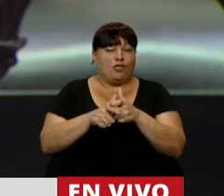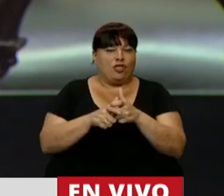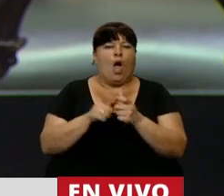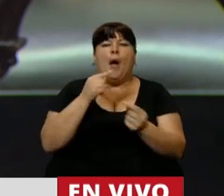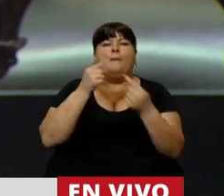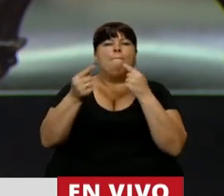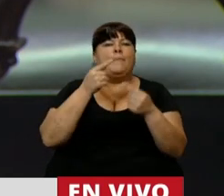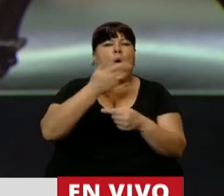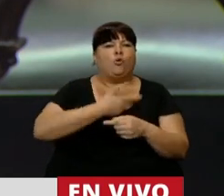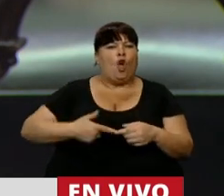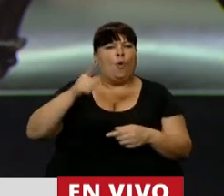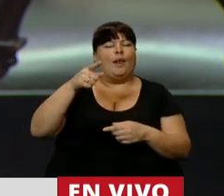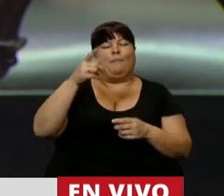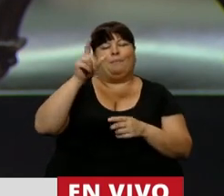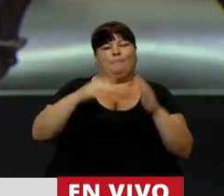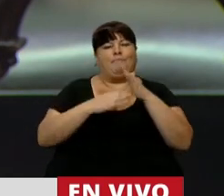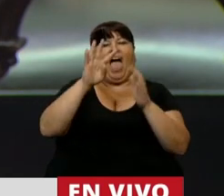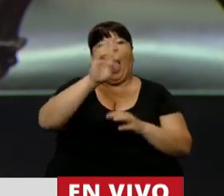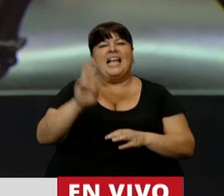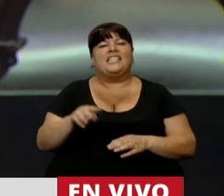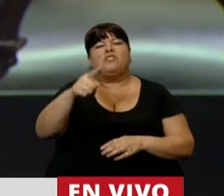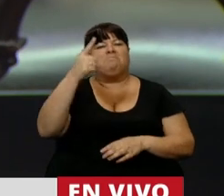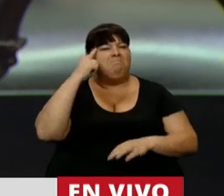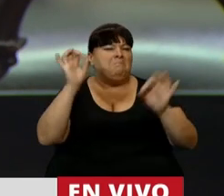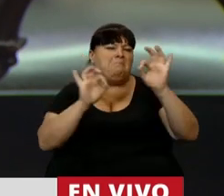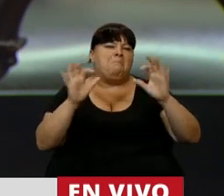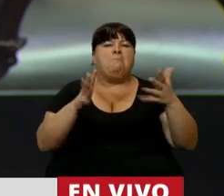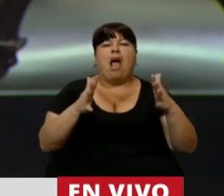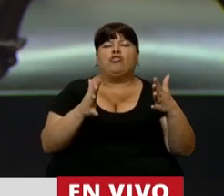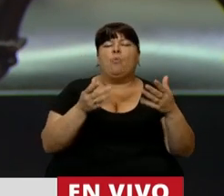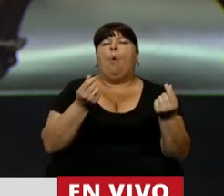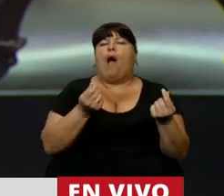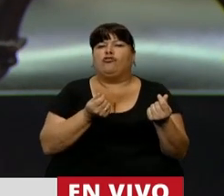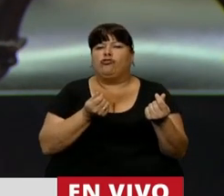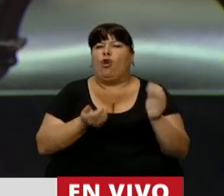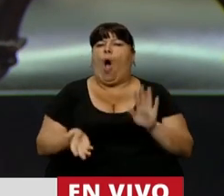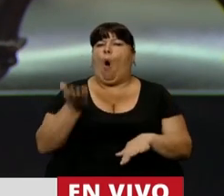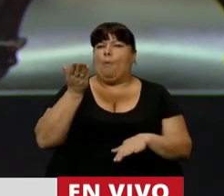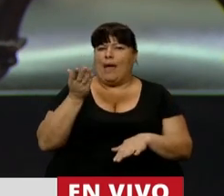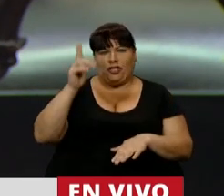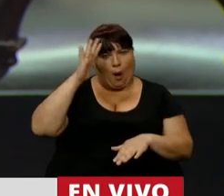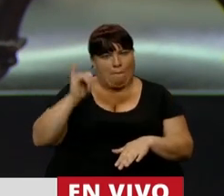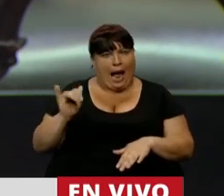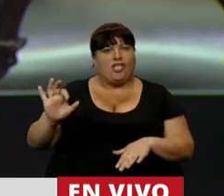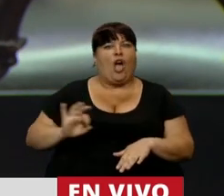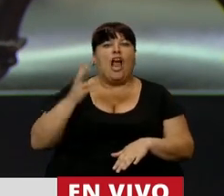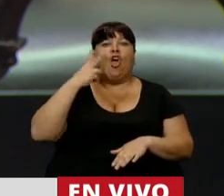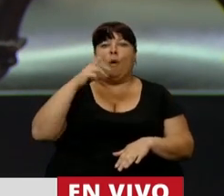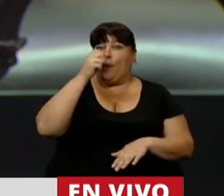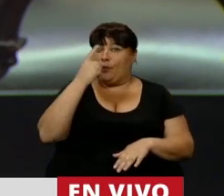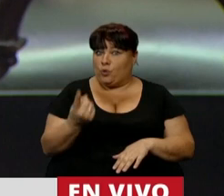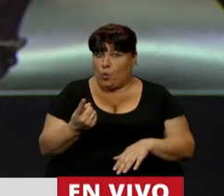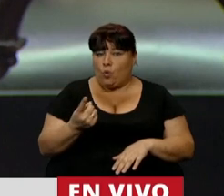se le preguntó a los funcionarios de ANSES cuánto estimaban que iba a ser el aumento en marzo del